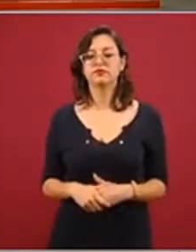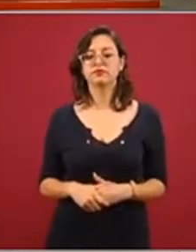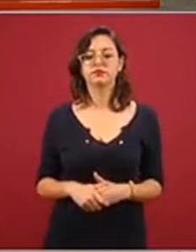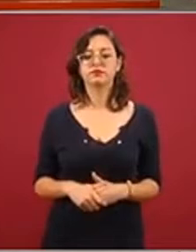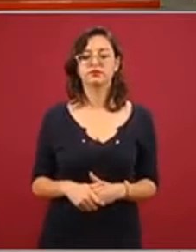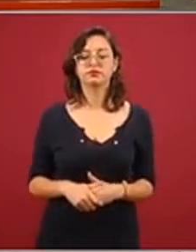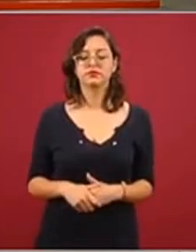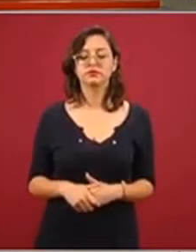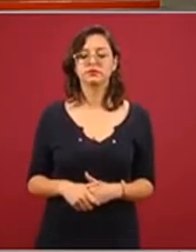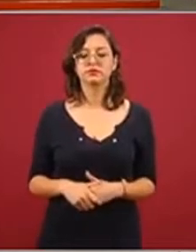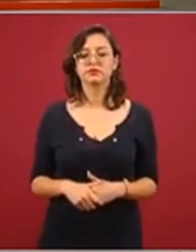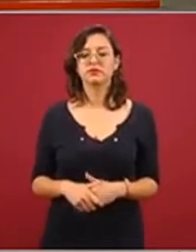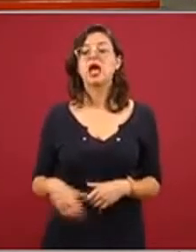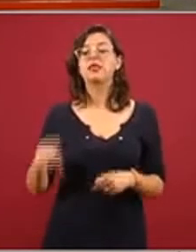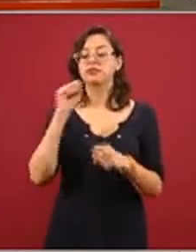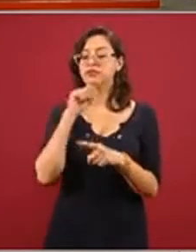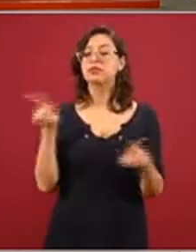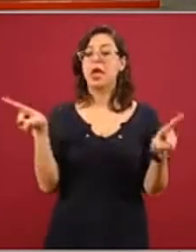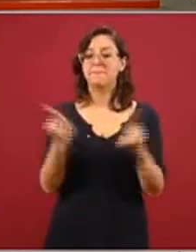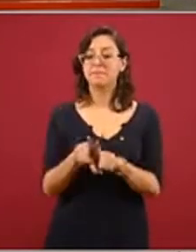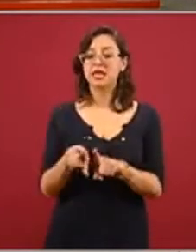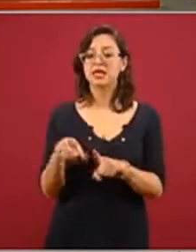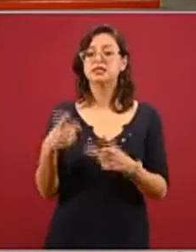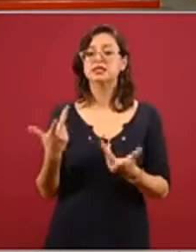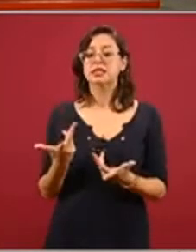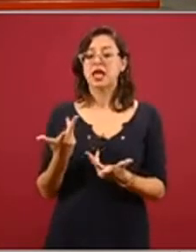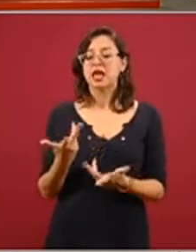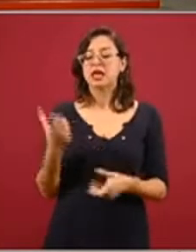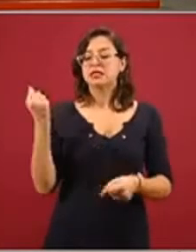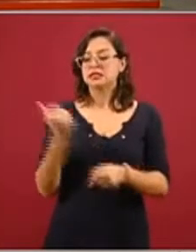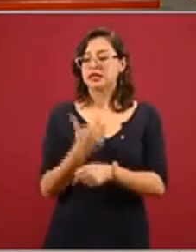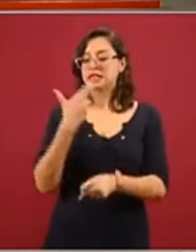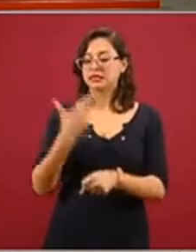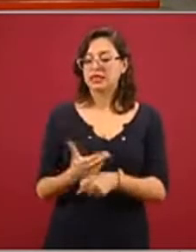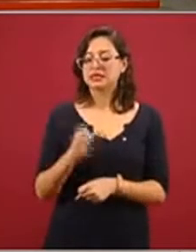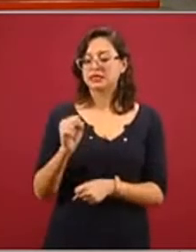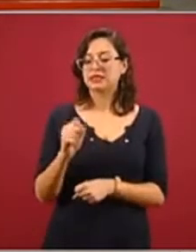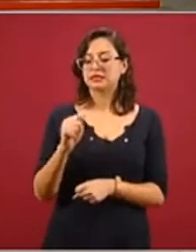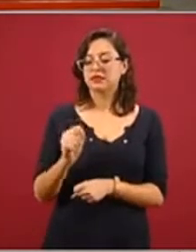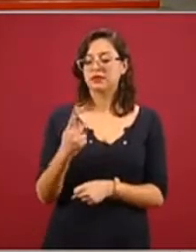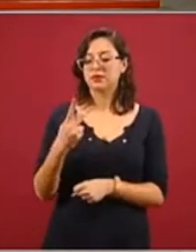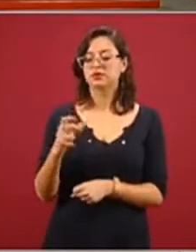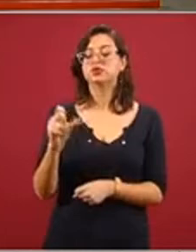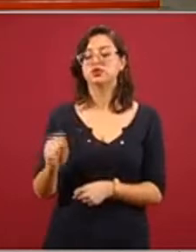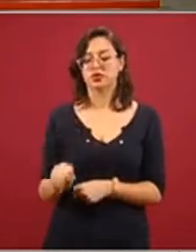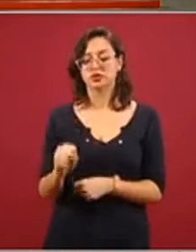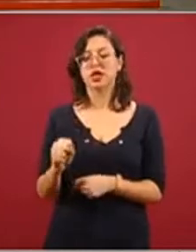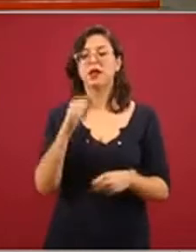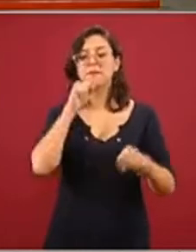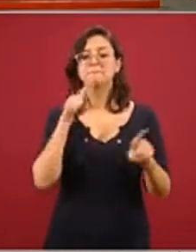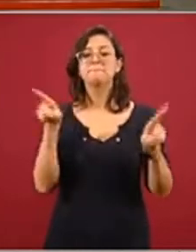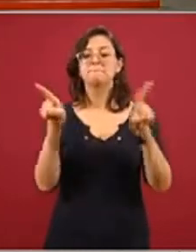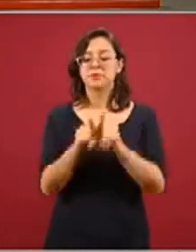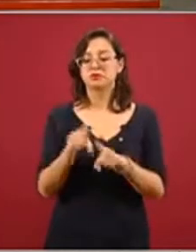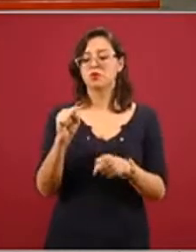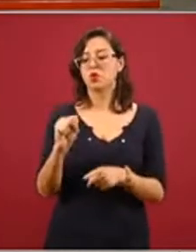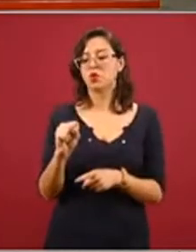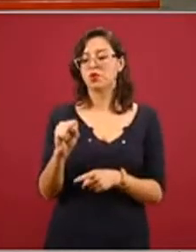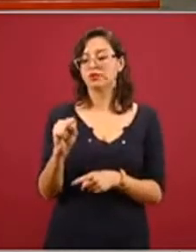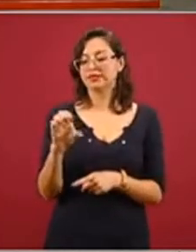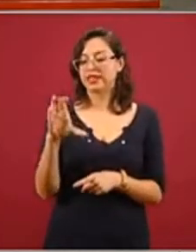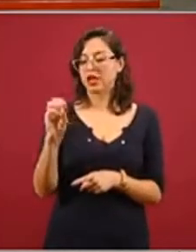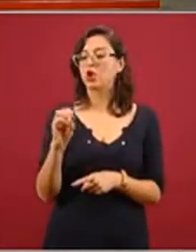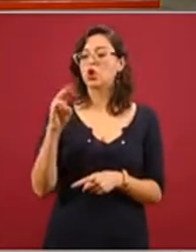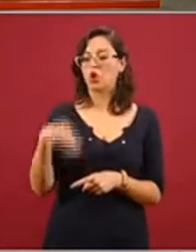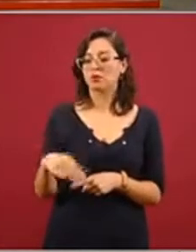nuestras respetadas secretarias del Trabajo, Luisa María Alcalde de Luján y Graciela Márquez, secretaria de